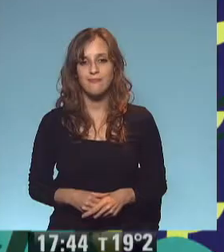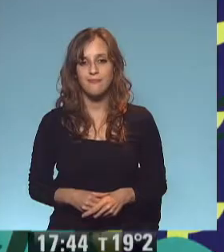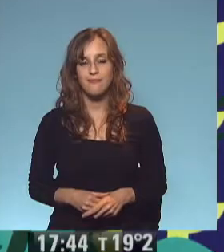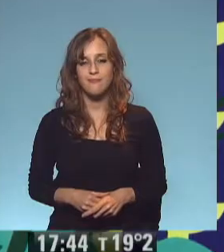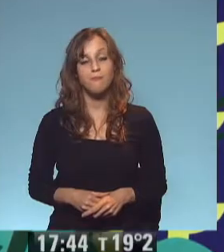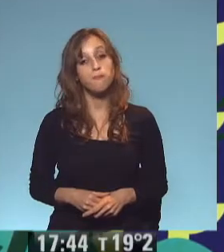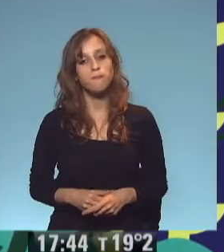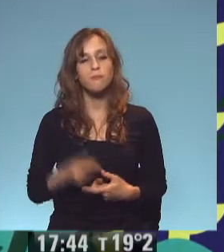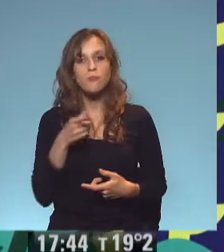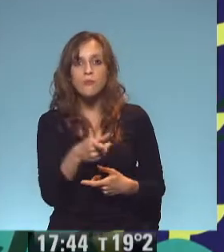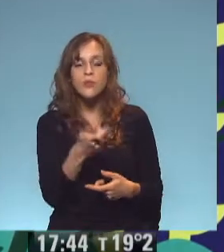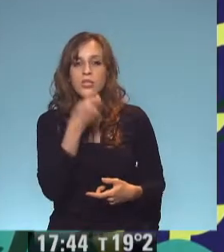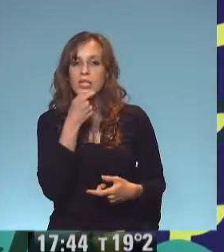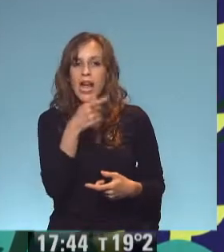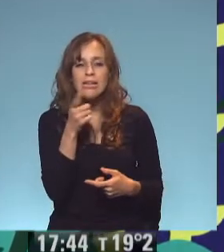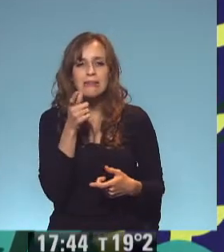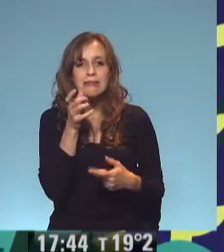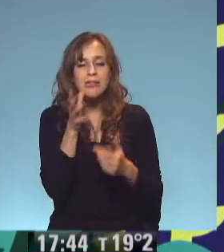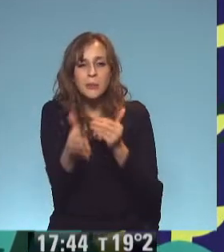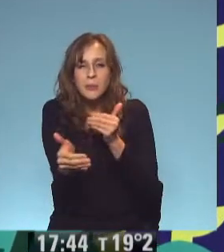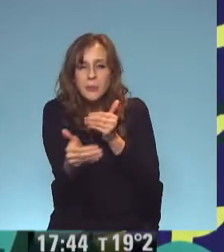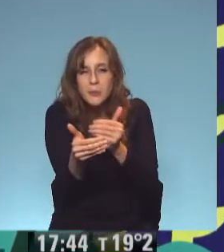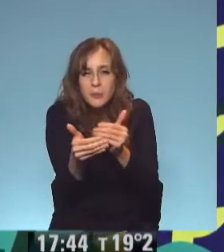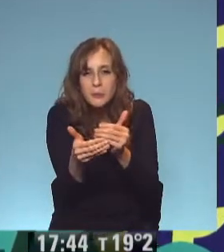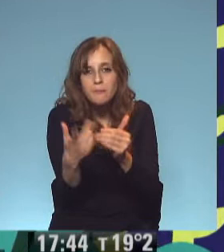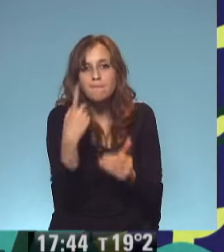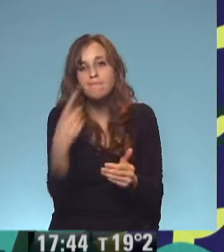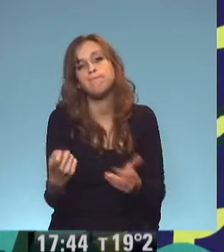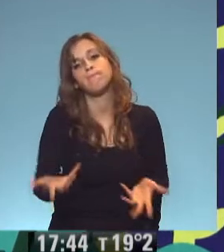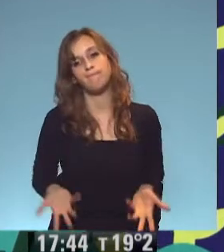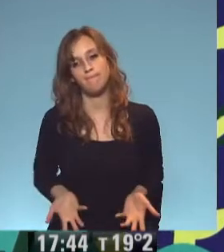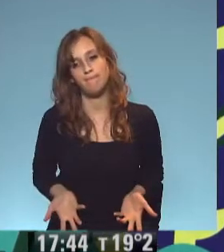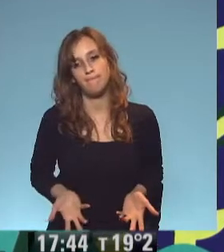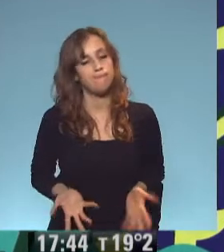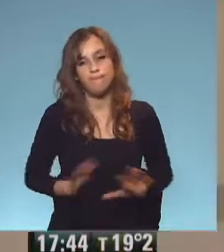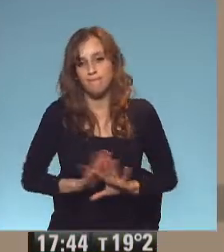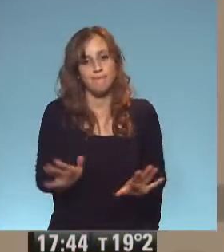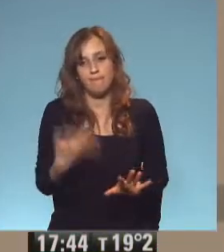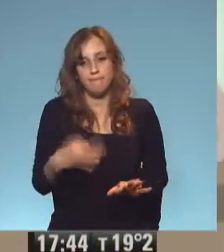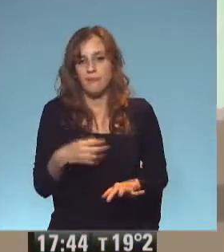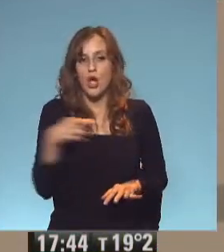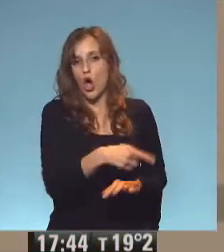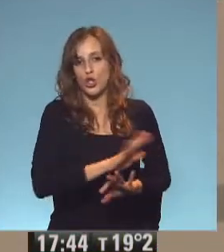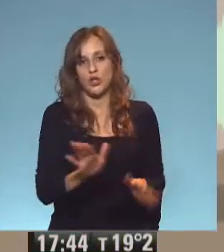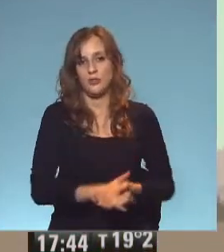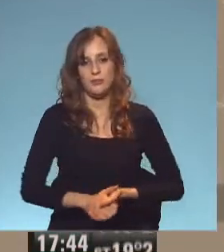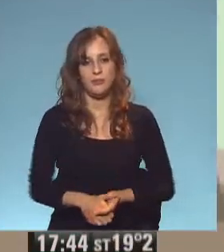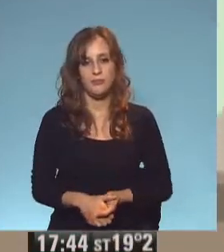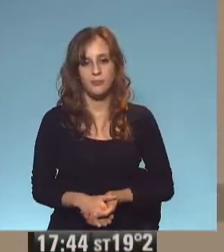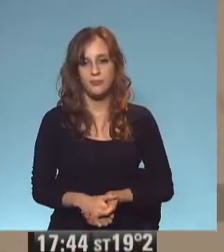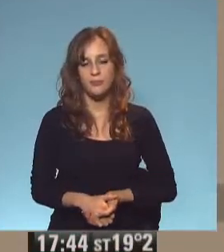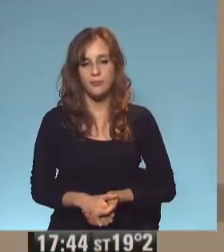Ah, si se acerca demasiado a las luces, descubrirá la verdad. ¡Hay que impedirlo! ¡Lara!